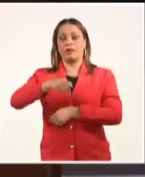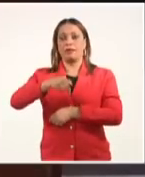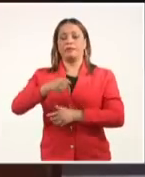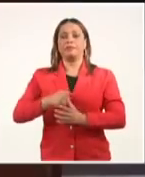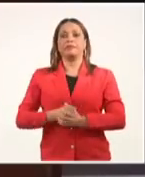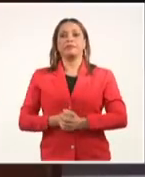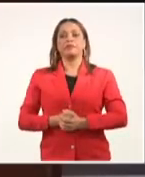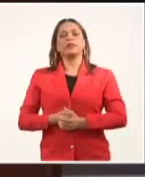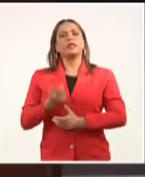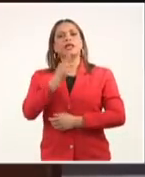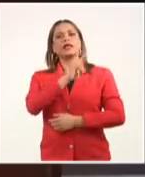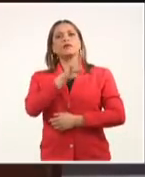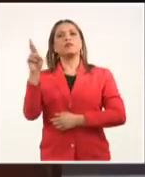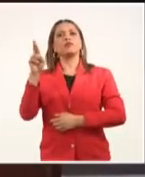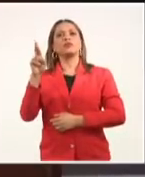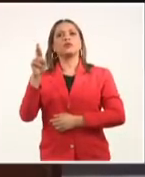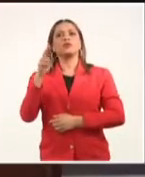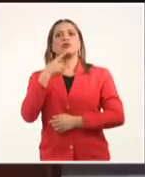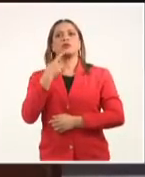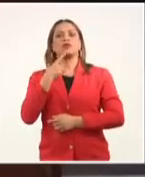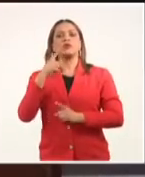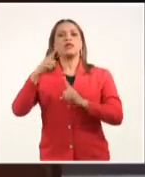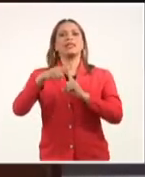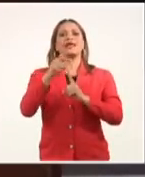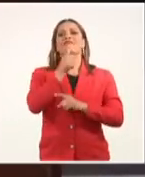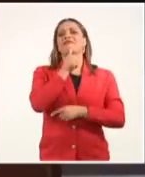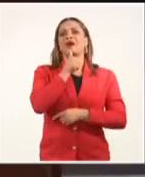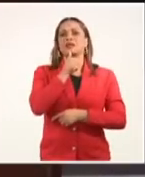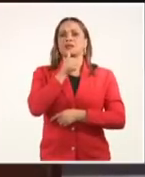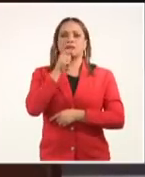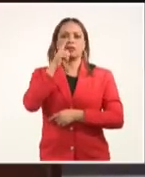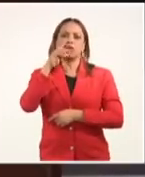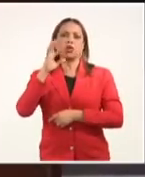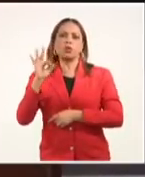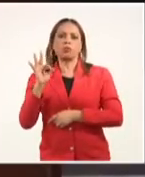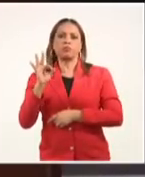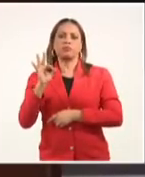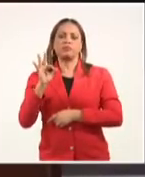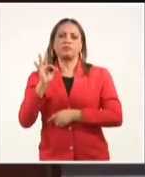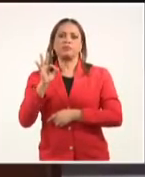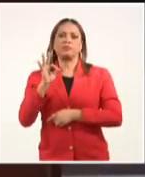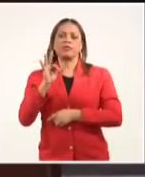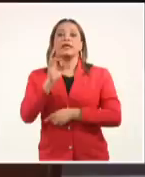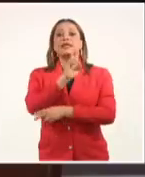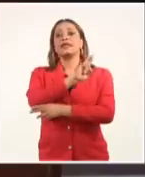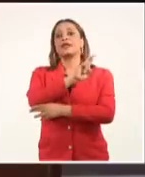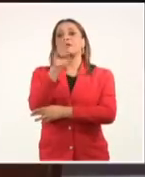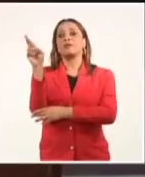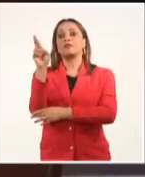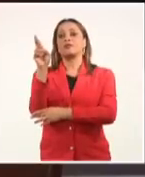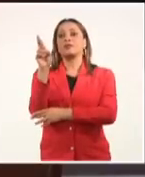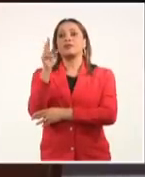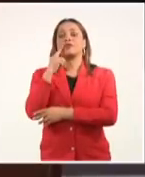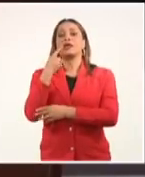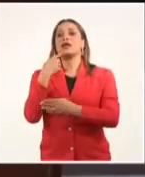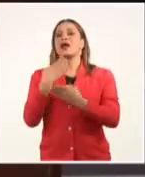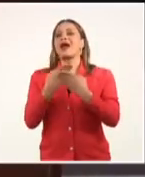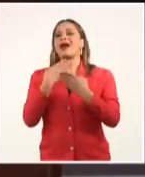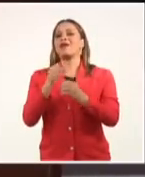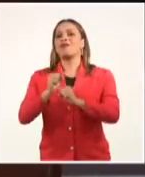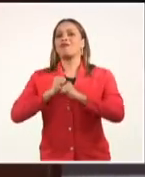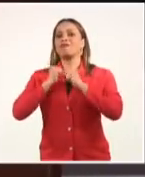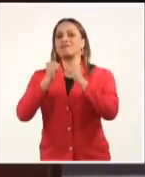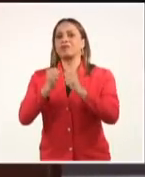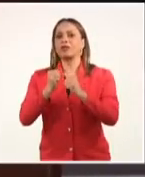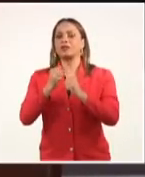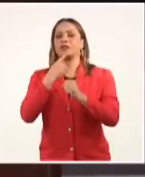La revolución no será una tarea fácil. La revolución será una empresa dura y llena